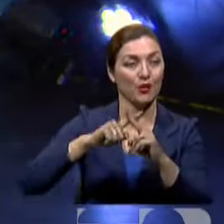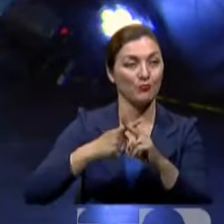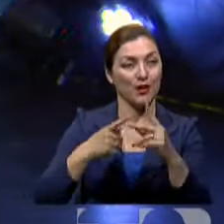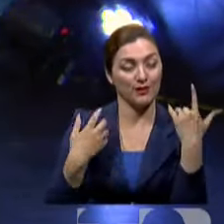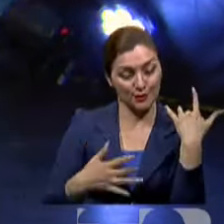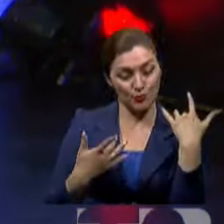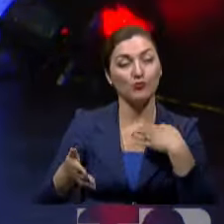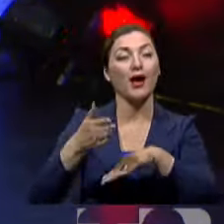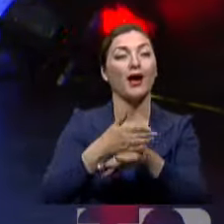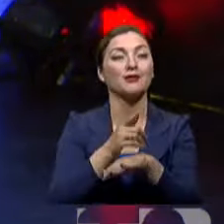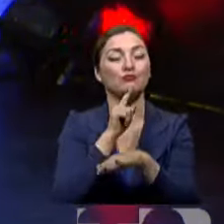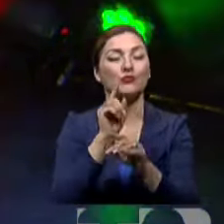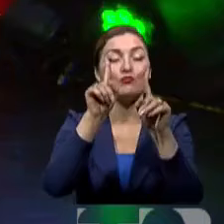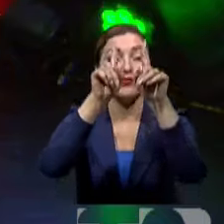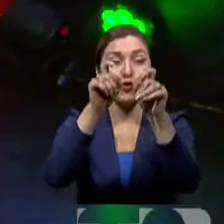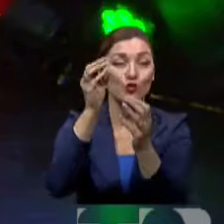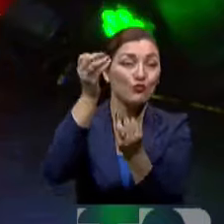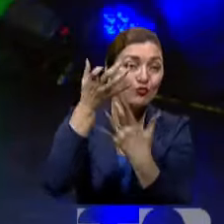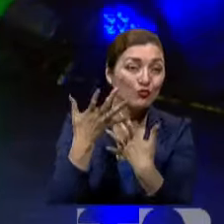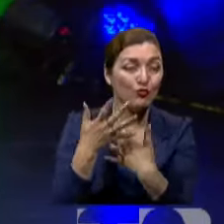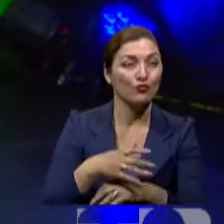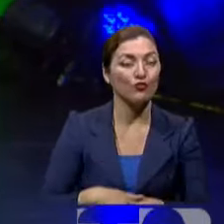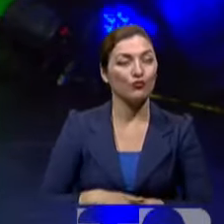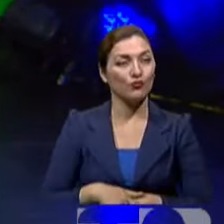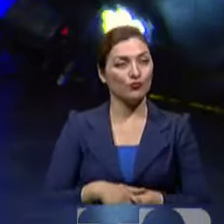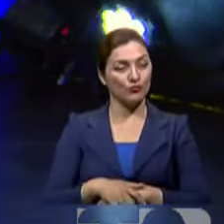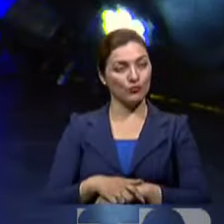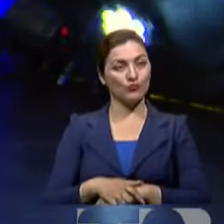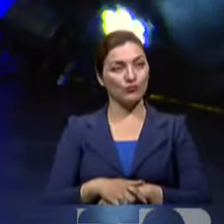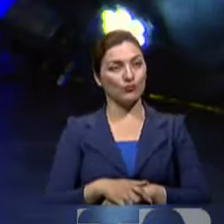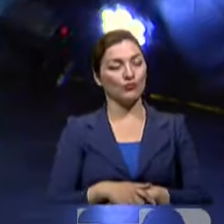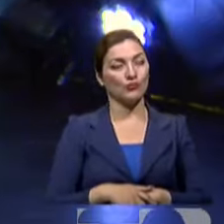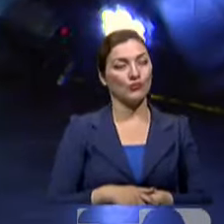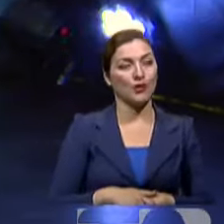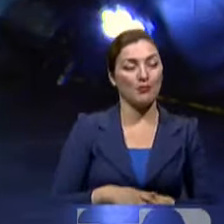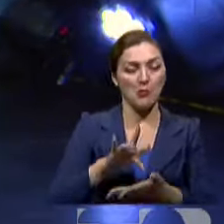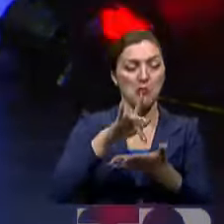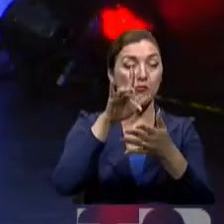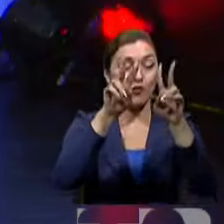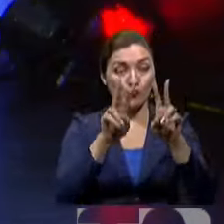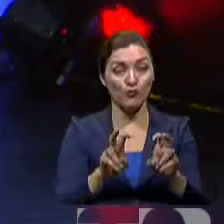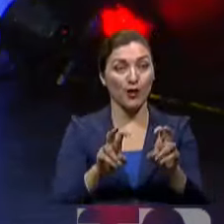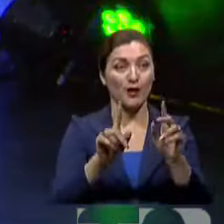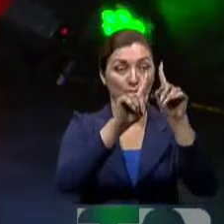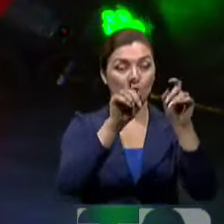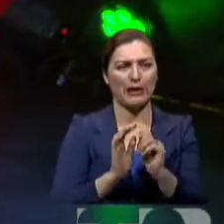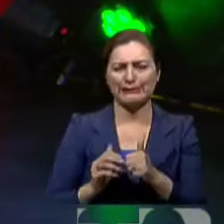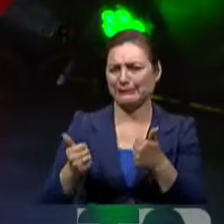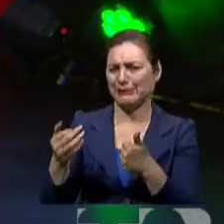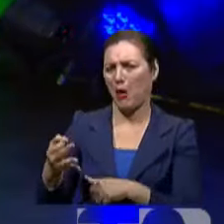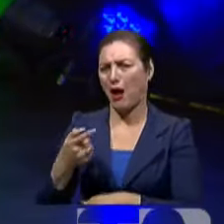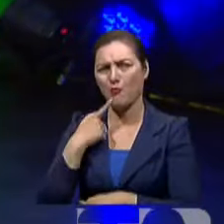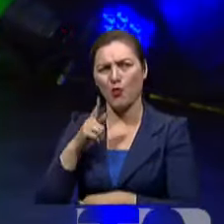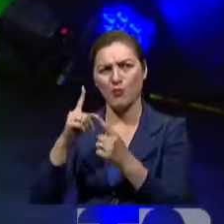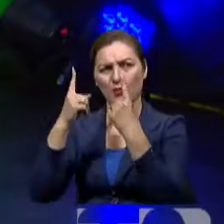tocar, pero antes de tocar sí me gustaría que nos cuentes un poco. Este nuevo sencillo viene para ser parte de un disco. Uy, qué bacán, qué buena pregunta, claro que sí. Este